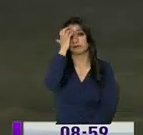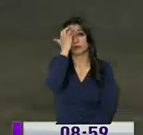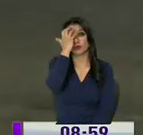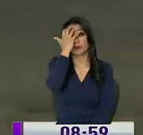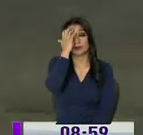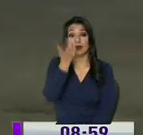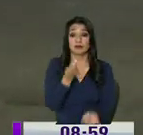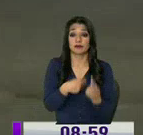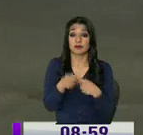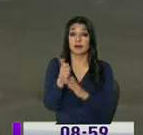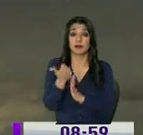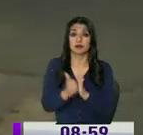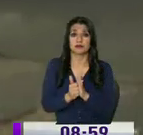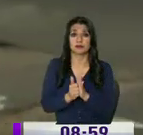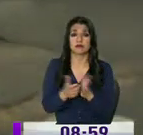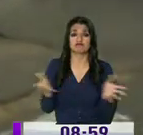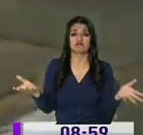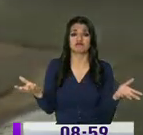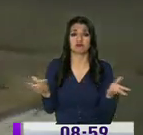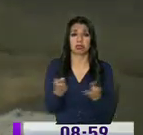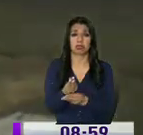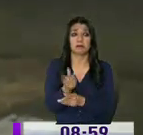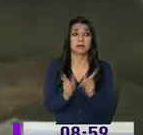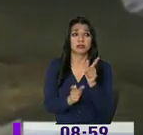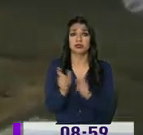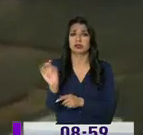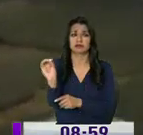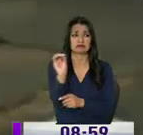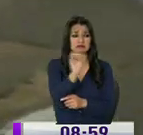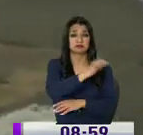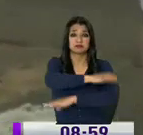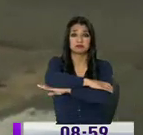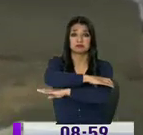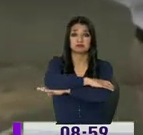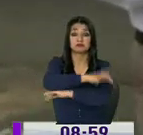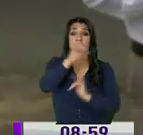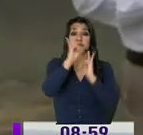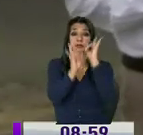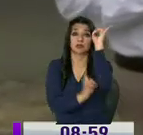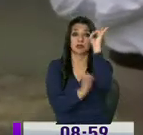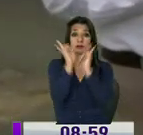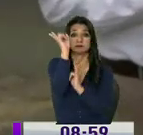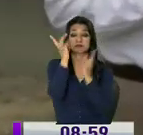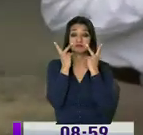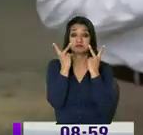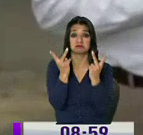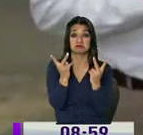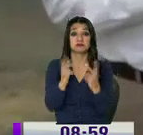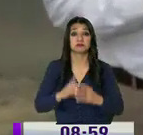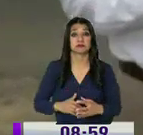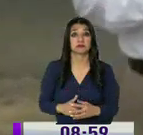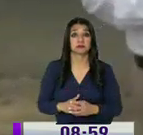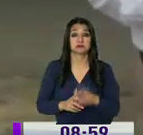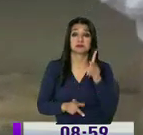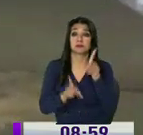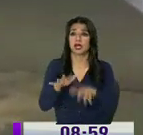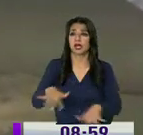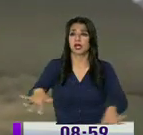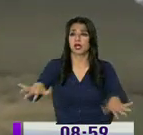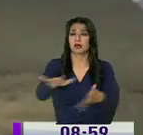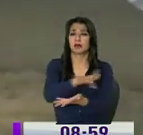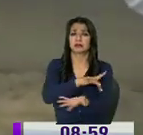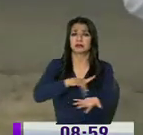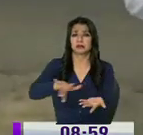expenden artesanías aquí en el malecón de Salinas. Podemos observar también que las playas lucen completamente